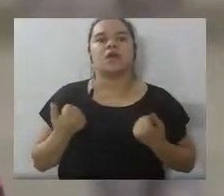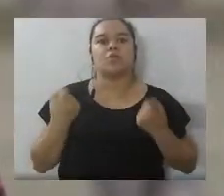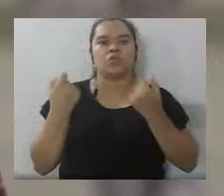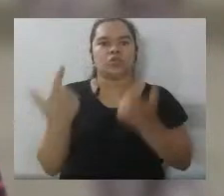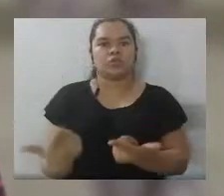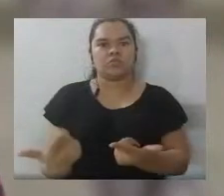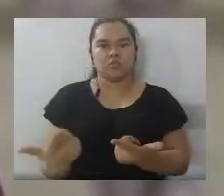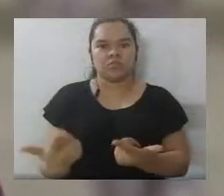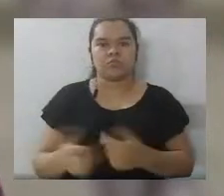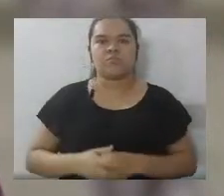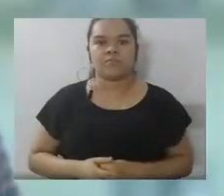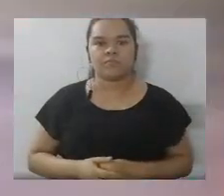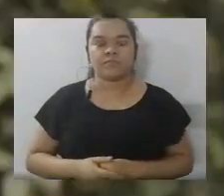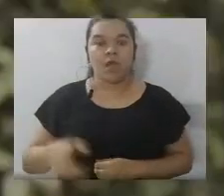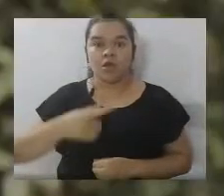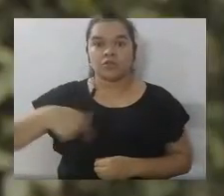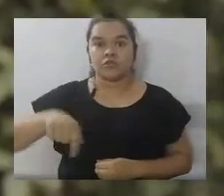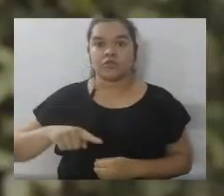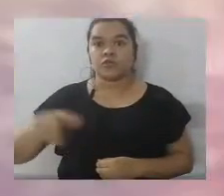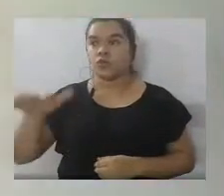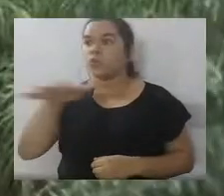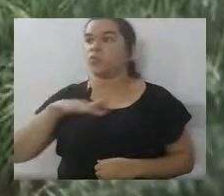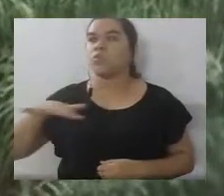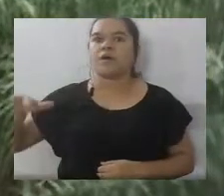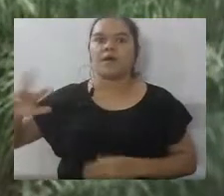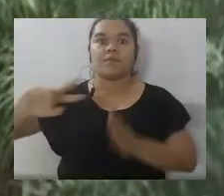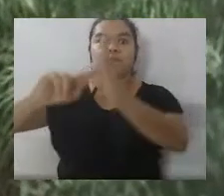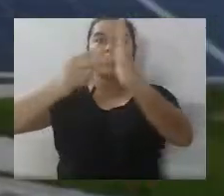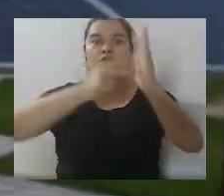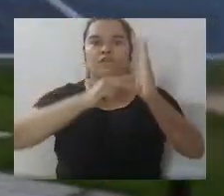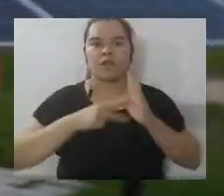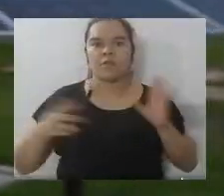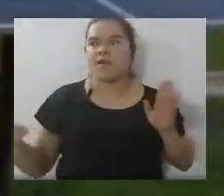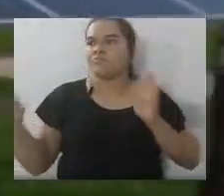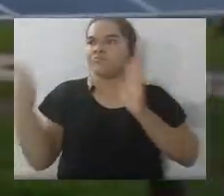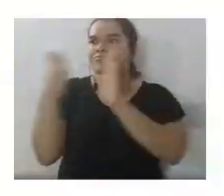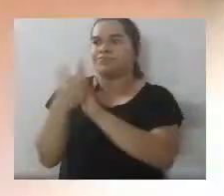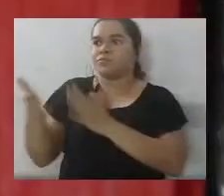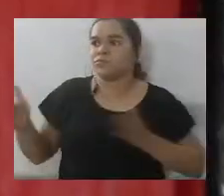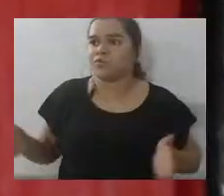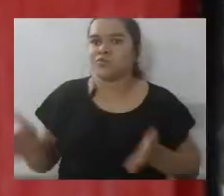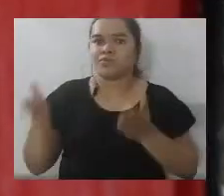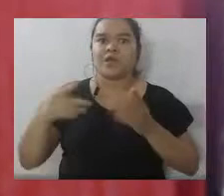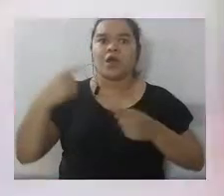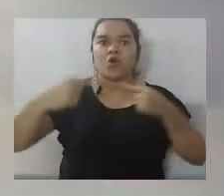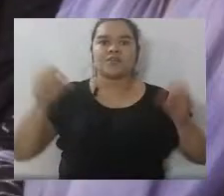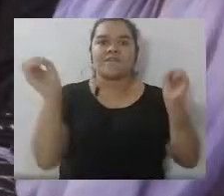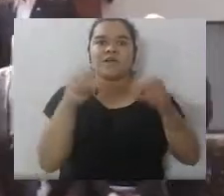ambiente. Fomentamos la separación de residuos y promovemos el uso de la energía solar.